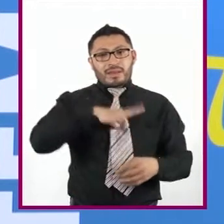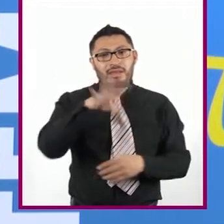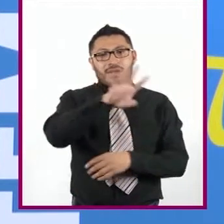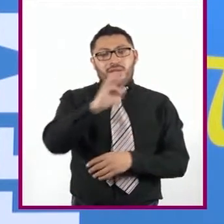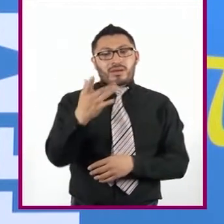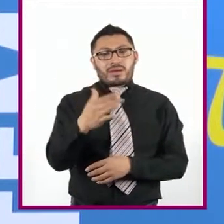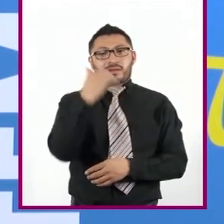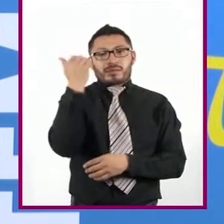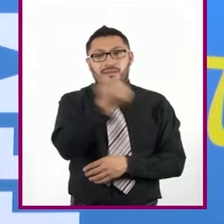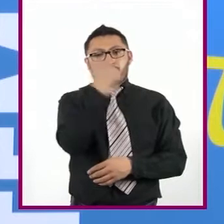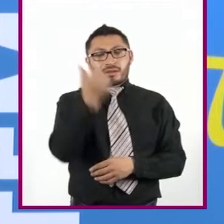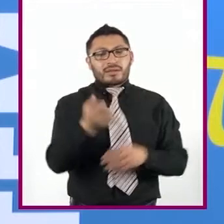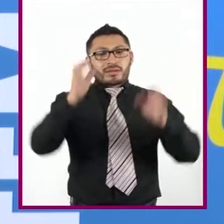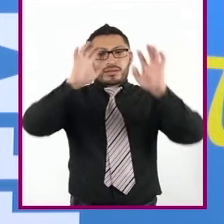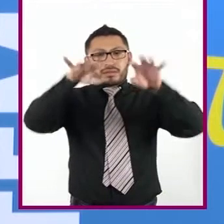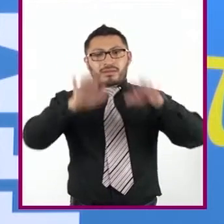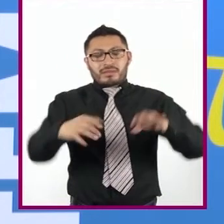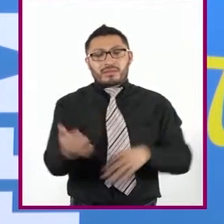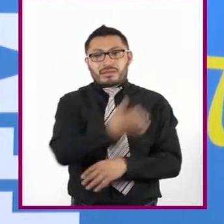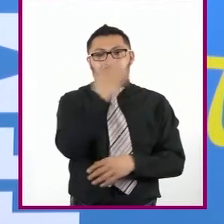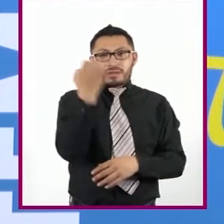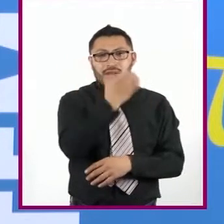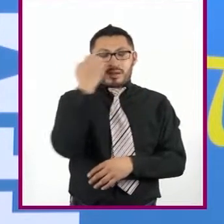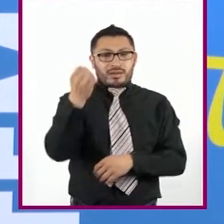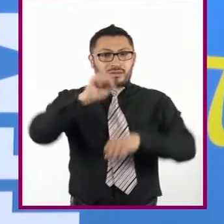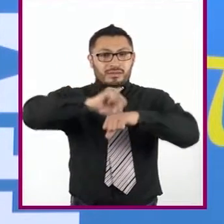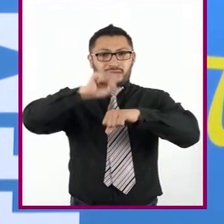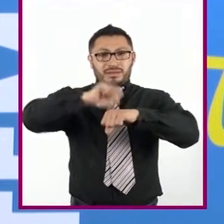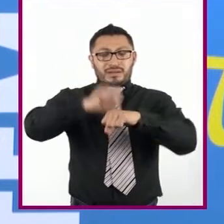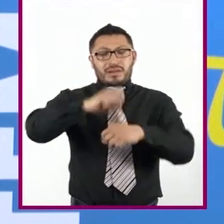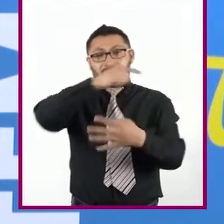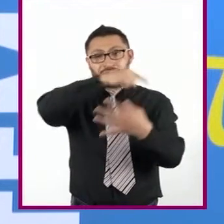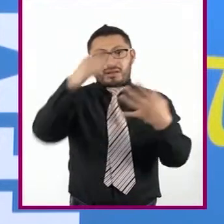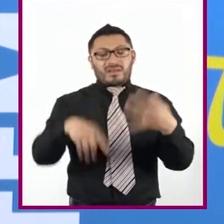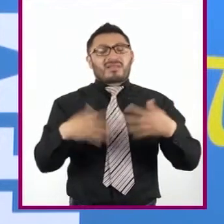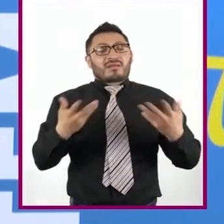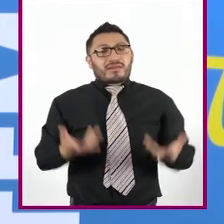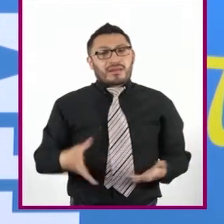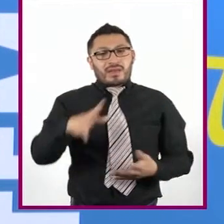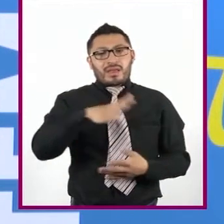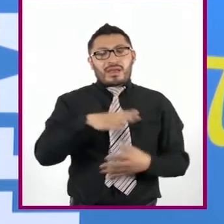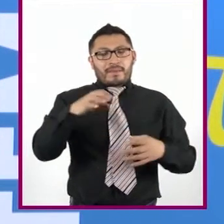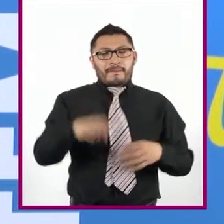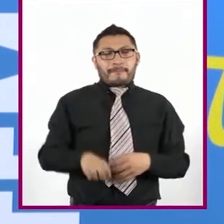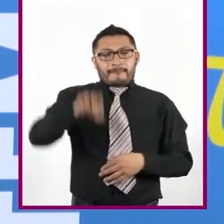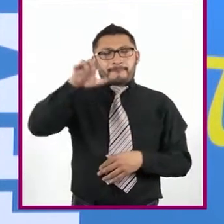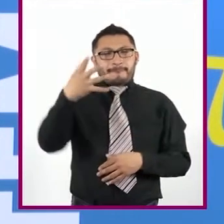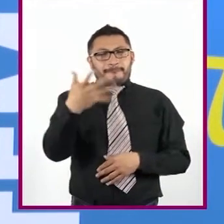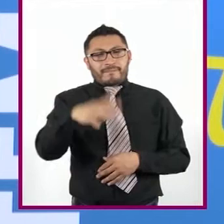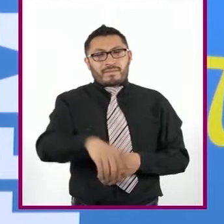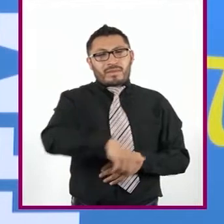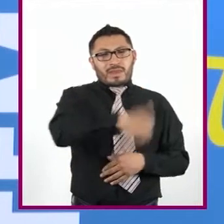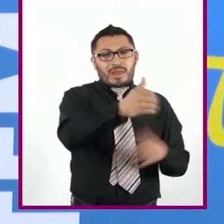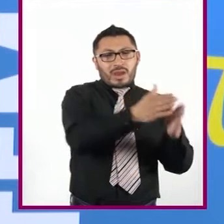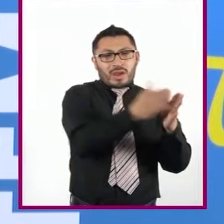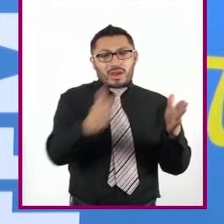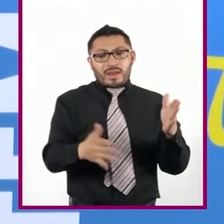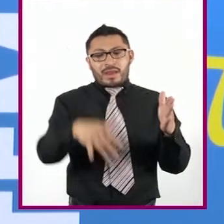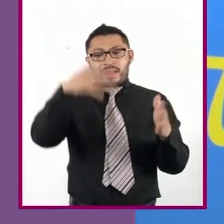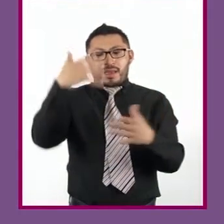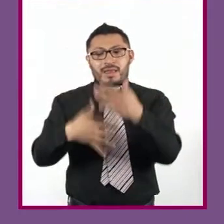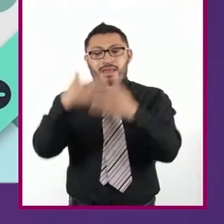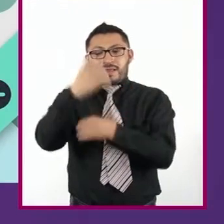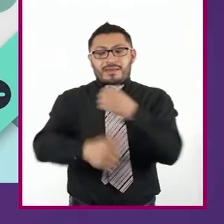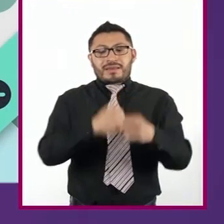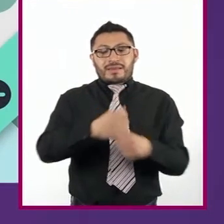450 alumnos inscritos en la escuela secundaria, los cuales tienen una edad promedio de 11 a 15